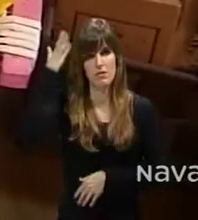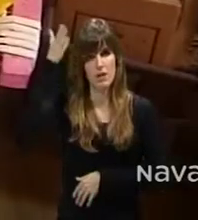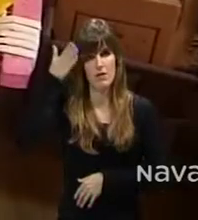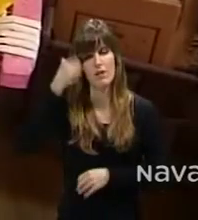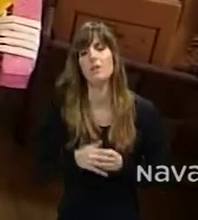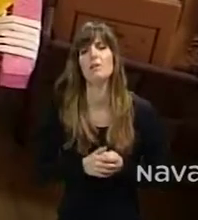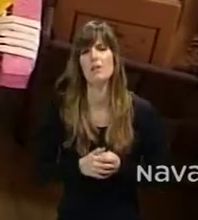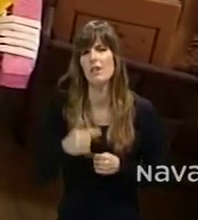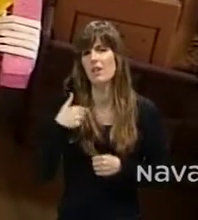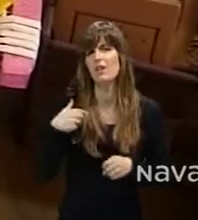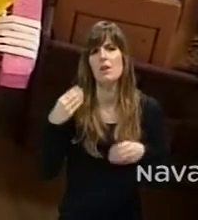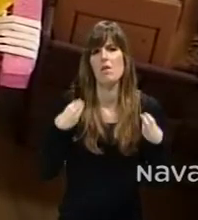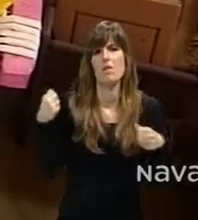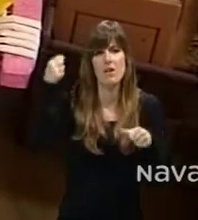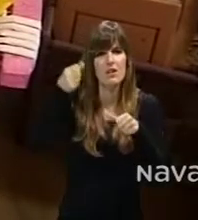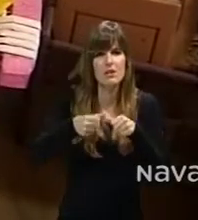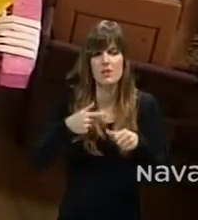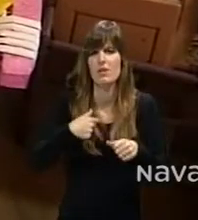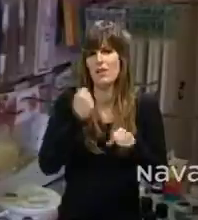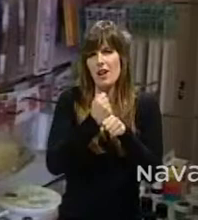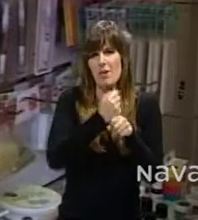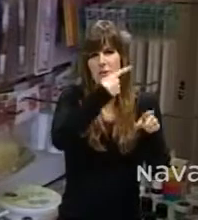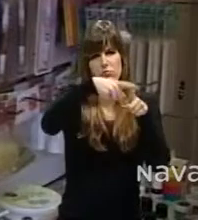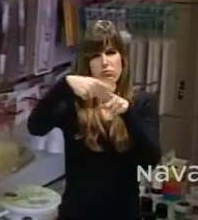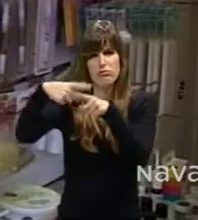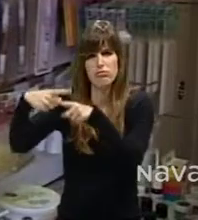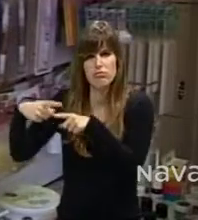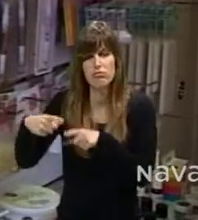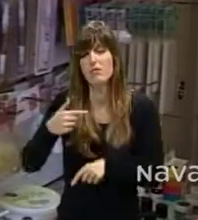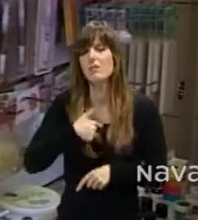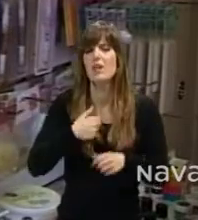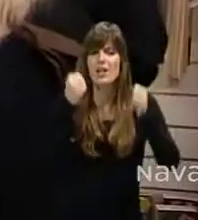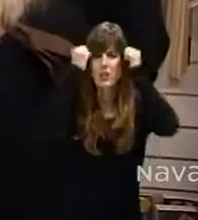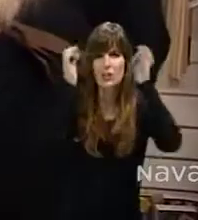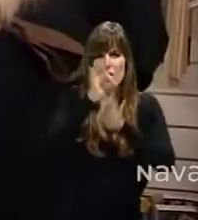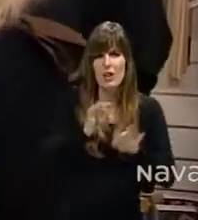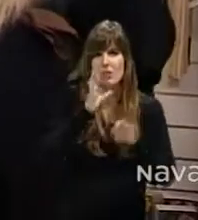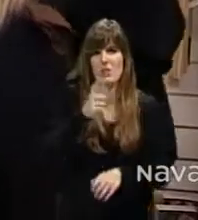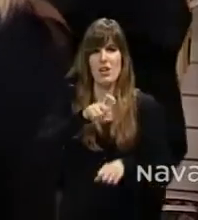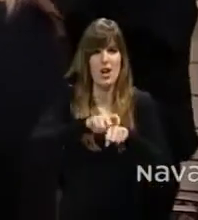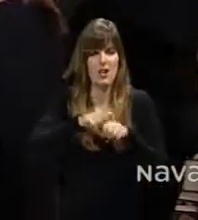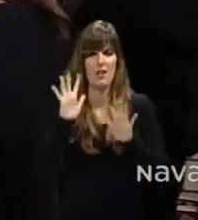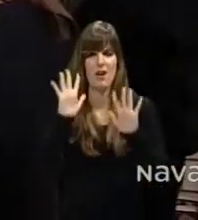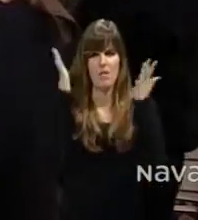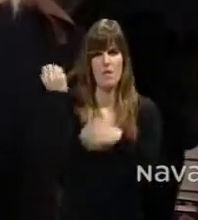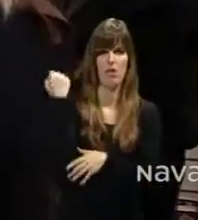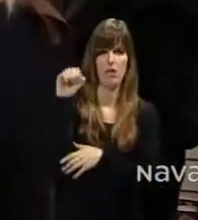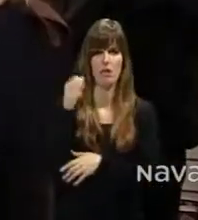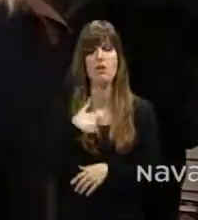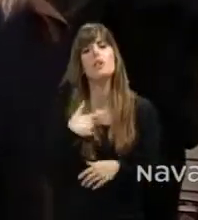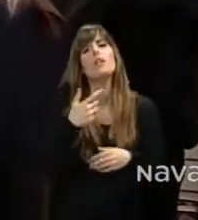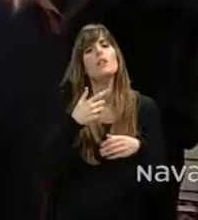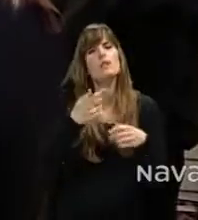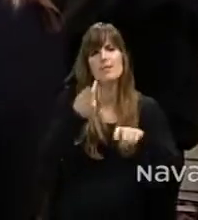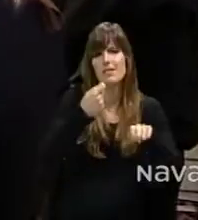mi vida, ¿vale? Yo realmente no estudié mucho, era una rebelde sin causa y bueno, pues fui yendo de un sitio a otro, vendí